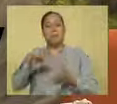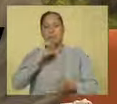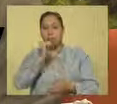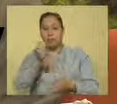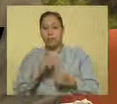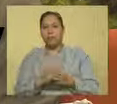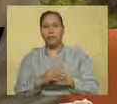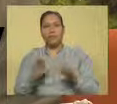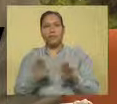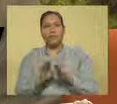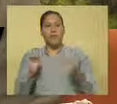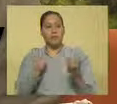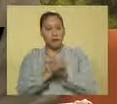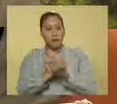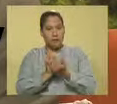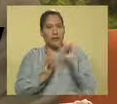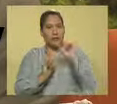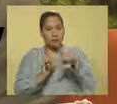la